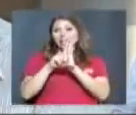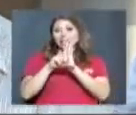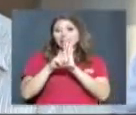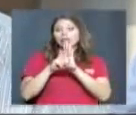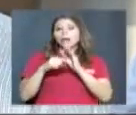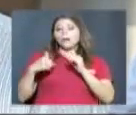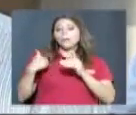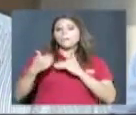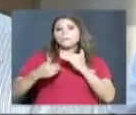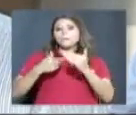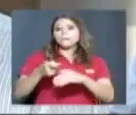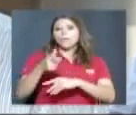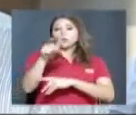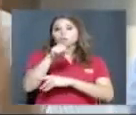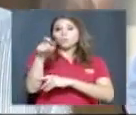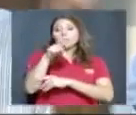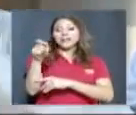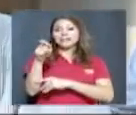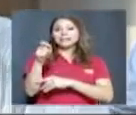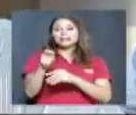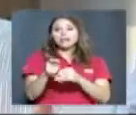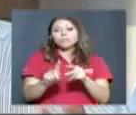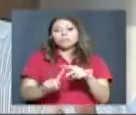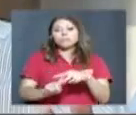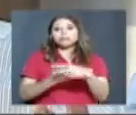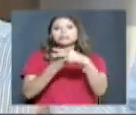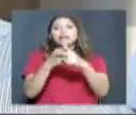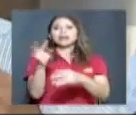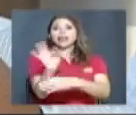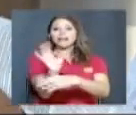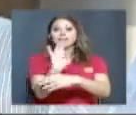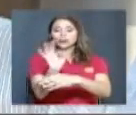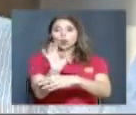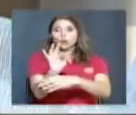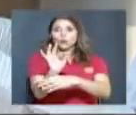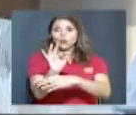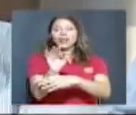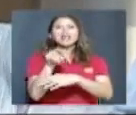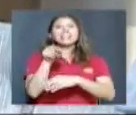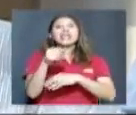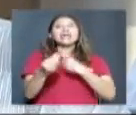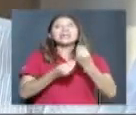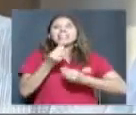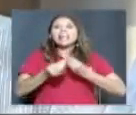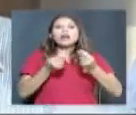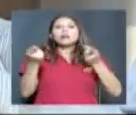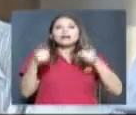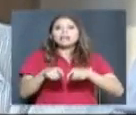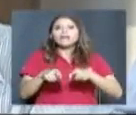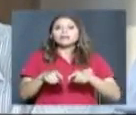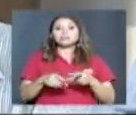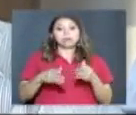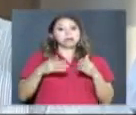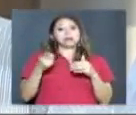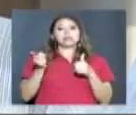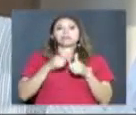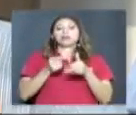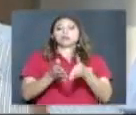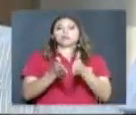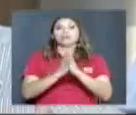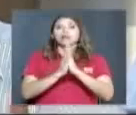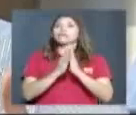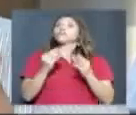años nacía la televisión, y lo que se seguía era un poco el que primero solicitaba se le entregaba la frecuencia.